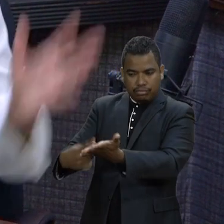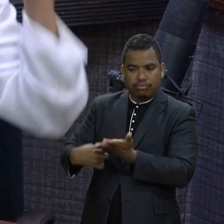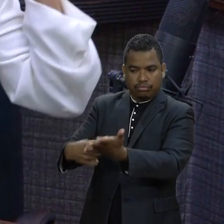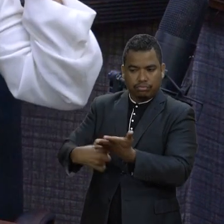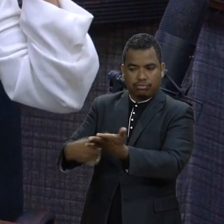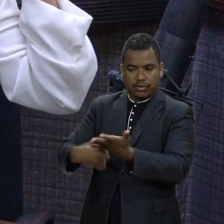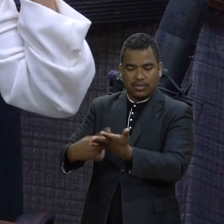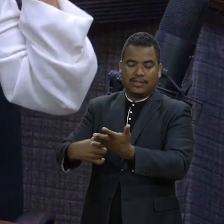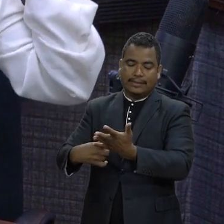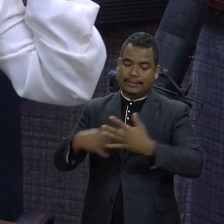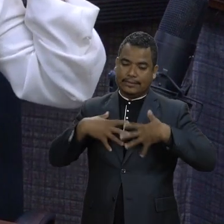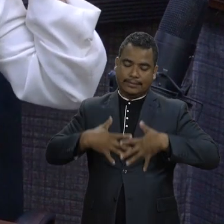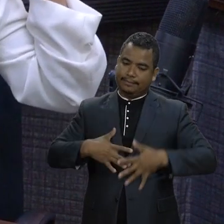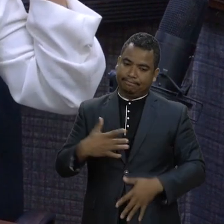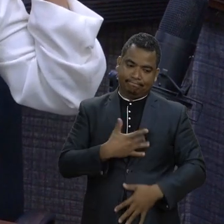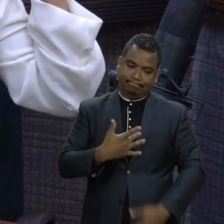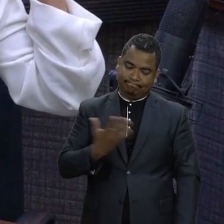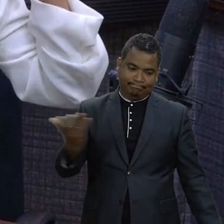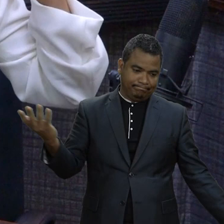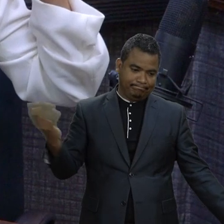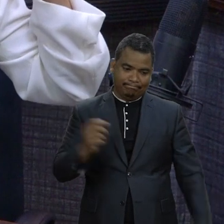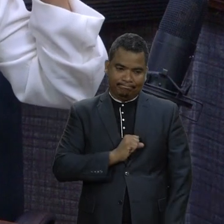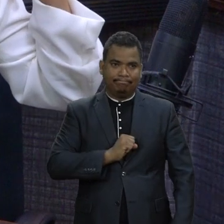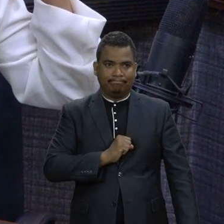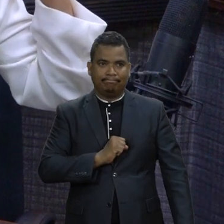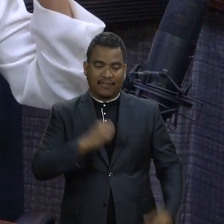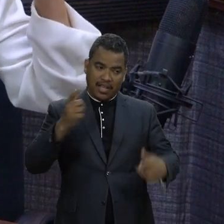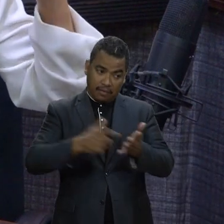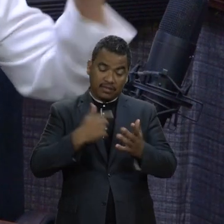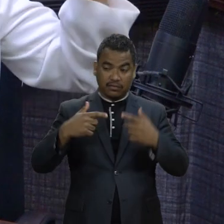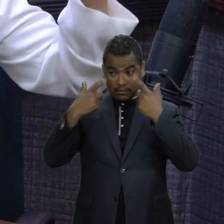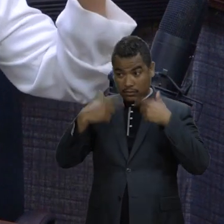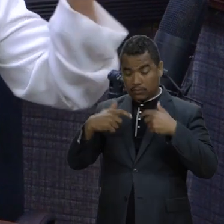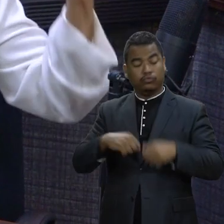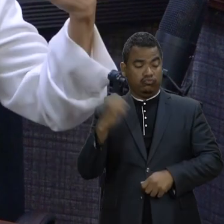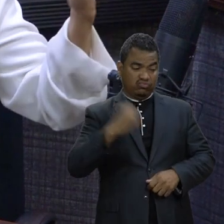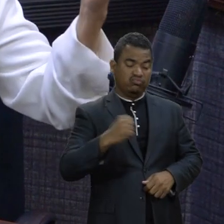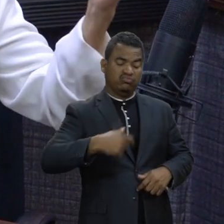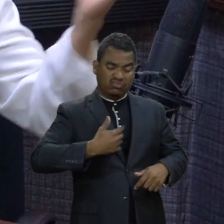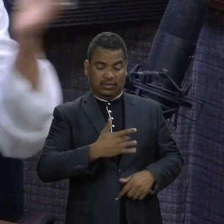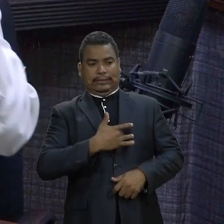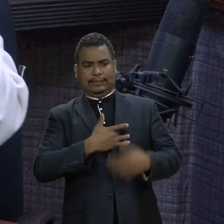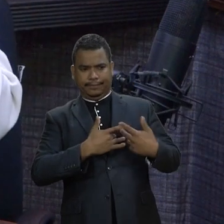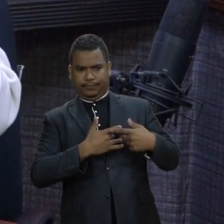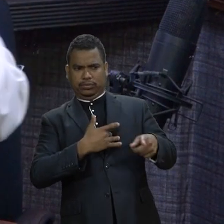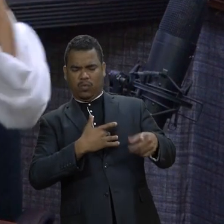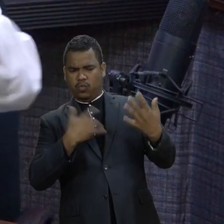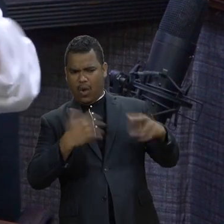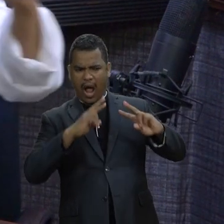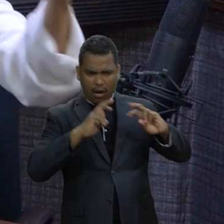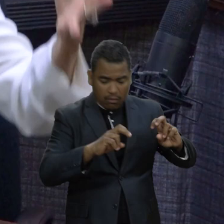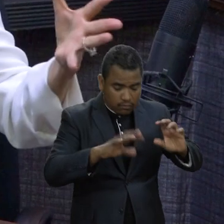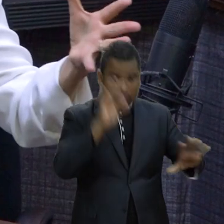si no, entonces tú estás caminando como ciego, sordo, uh-huh. sin que nada te inmute, de que nada te cambia, y entonces así no se puede. Yo creo